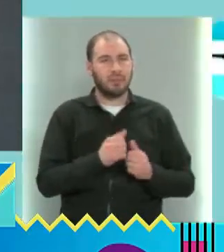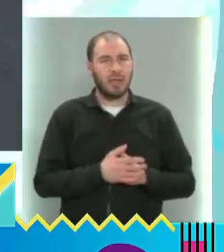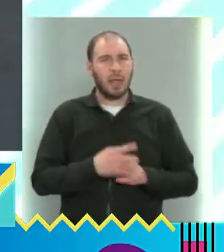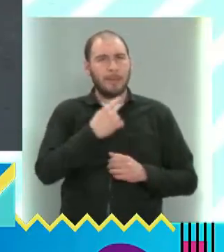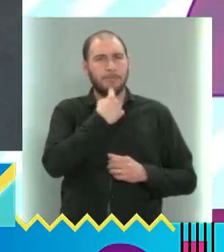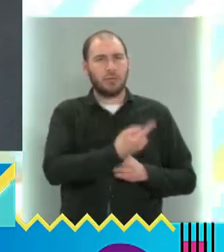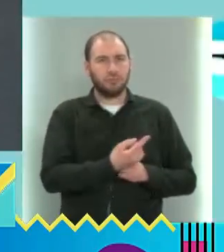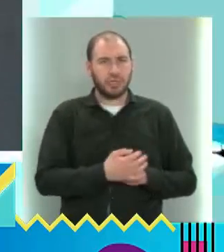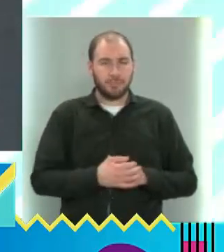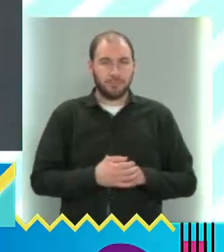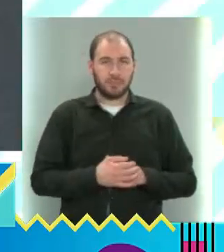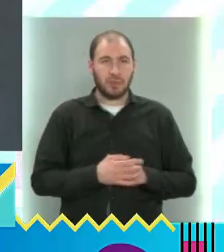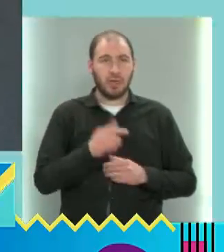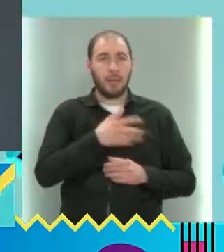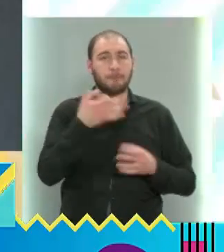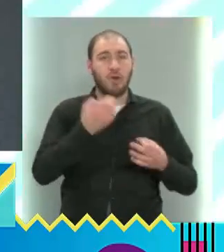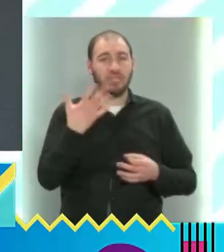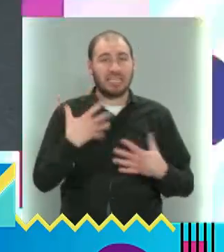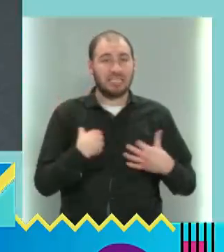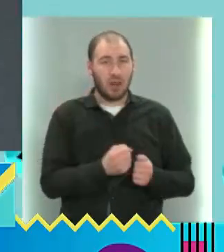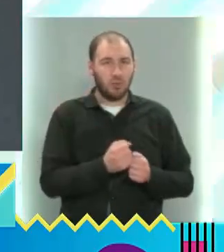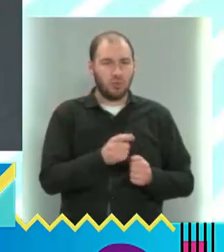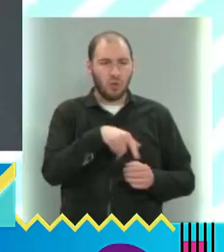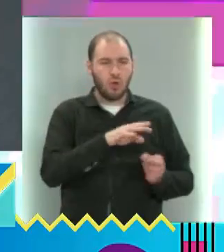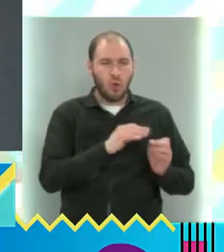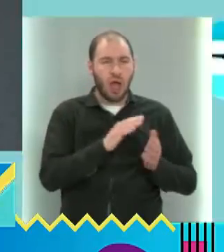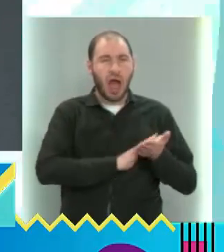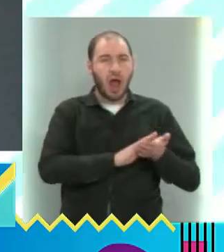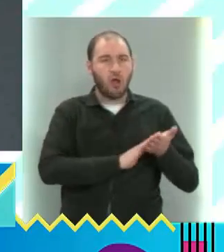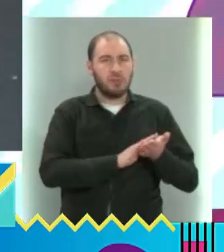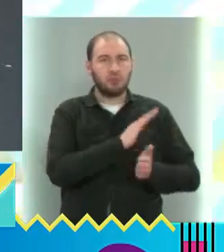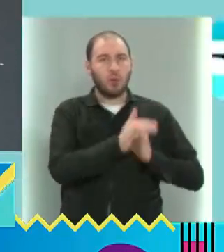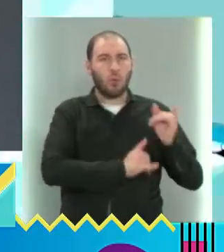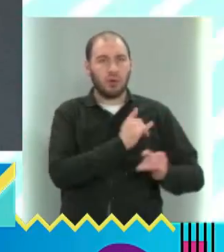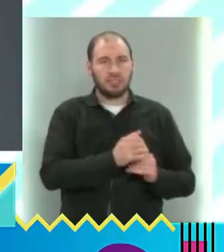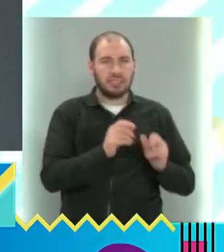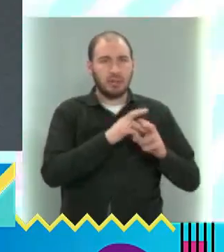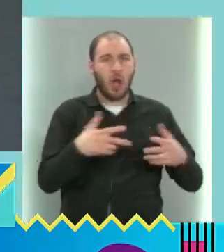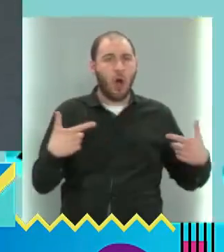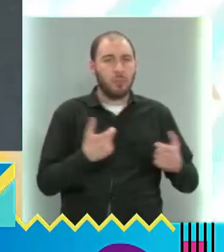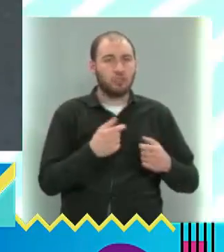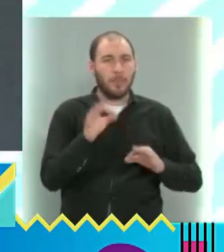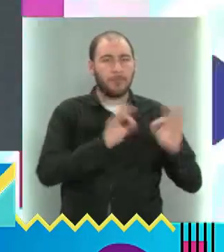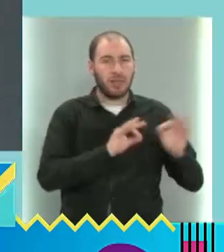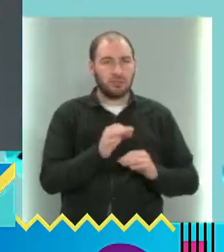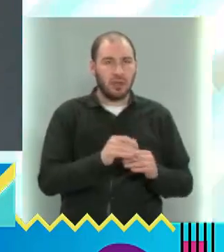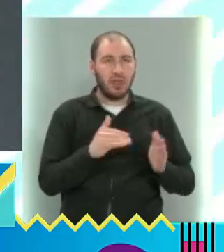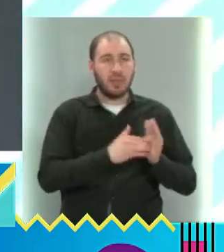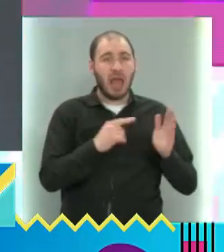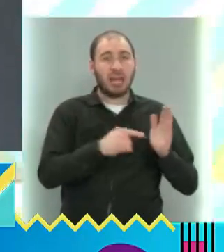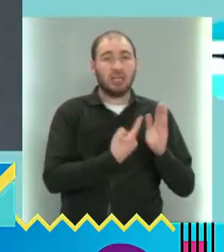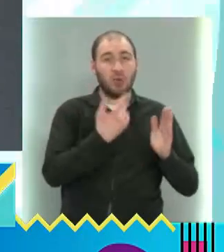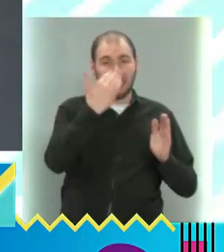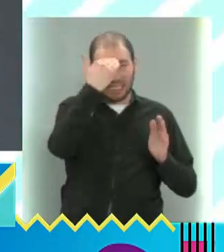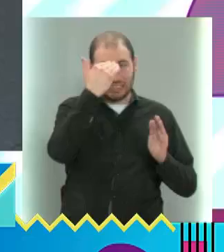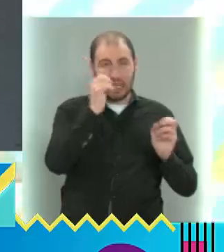quería consultar porque del lado de los profesionales de la salud se escucha mucho el argumento con respecto a la oposición de este proyecto en función del artículo 15